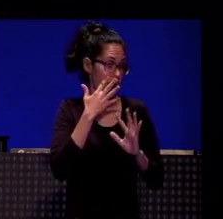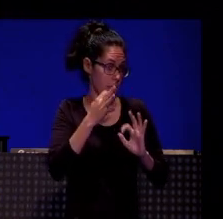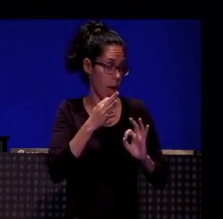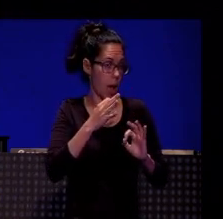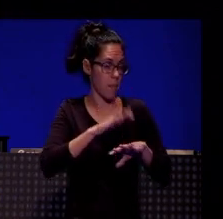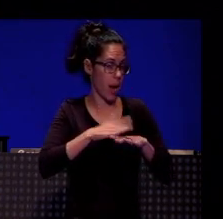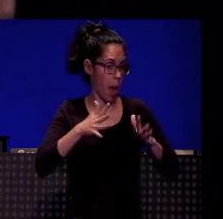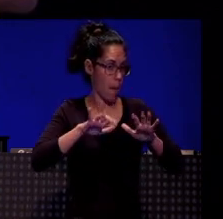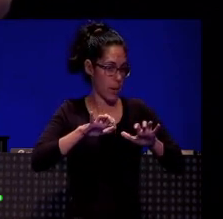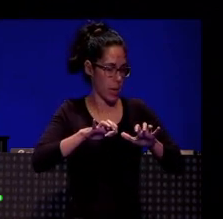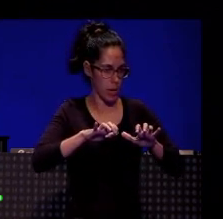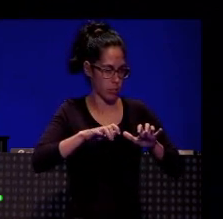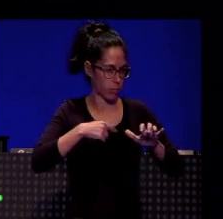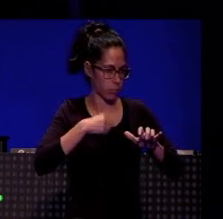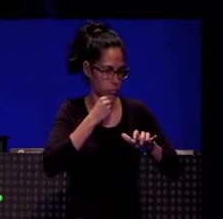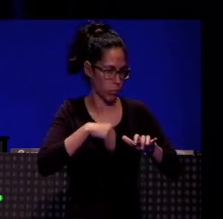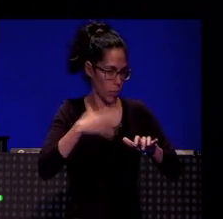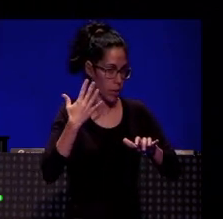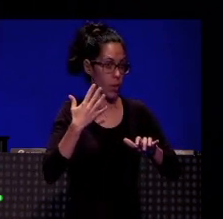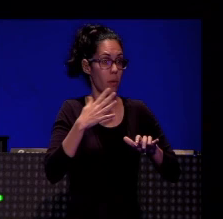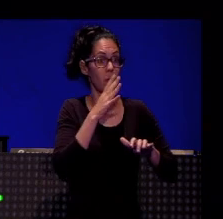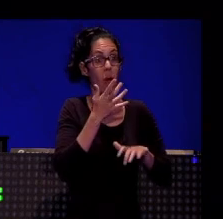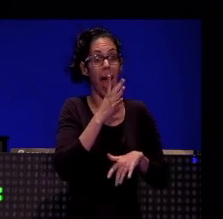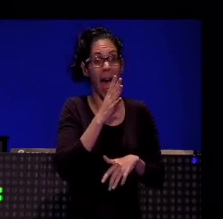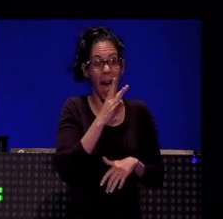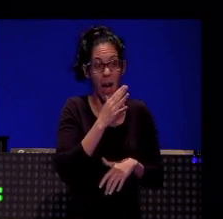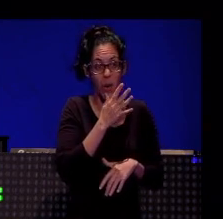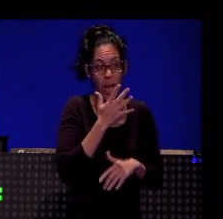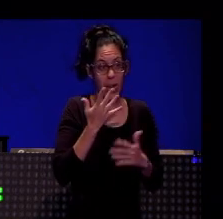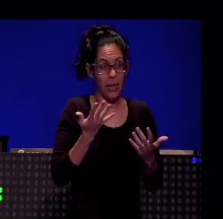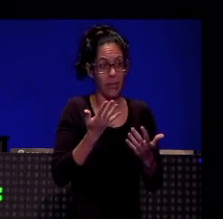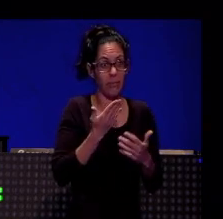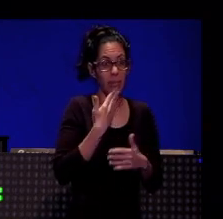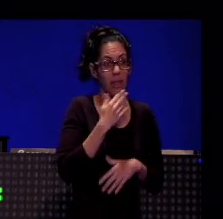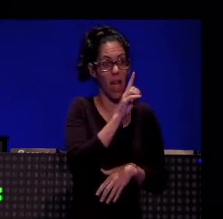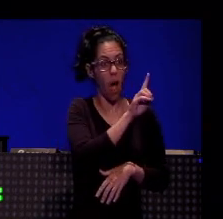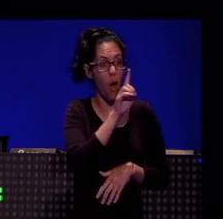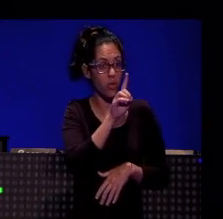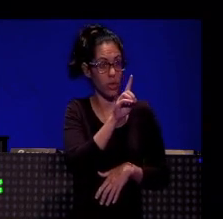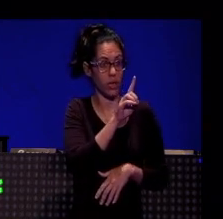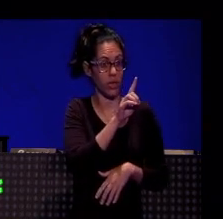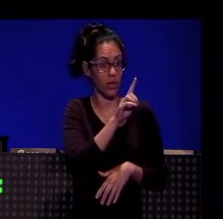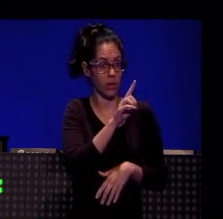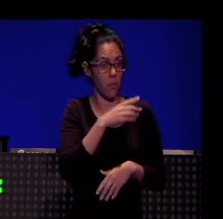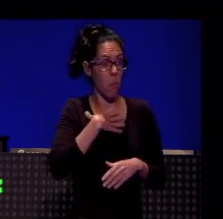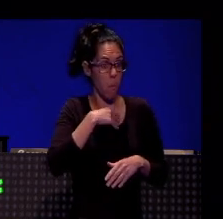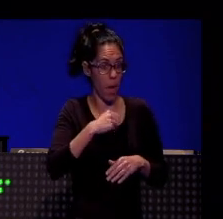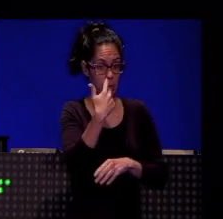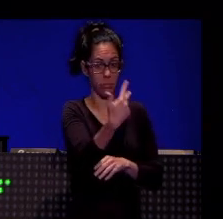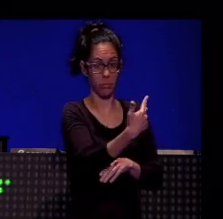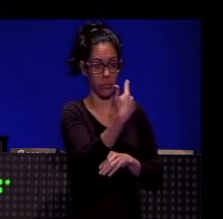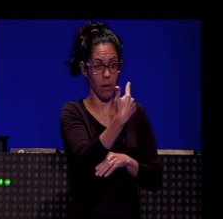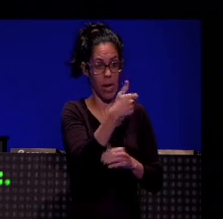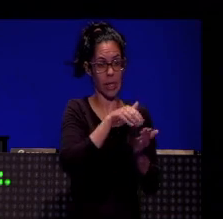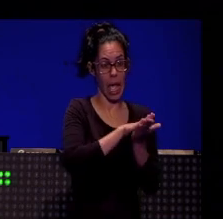eso y eso lo hacen ya los chavales ahora de 11 años en su casa con un móvil puedes grabar puedes